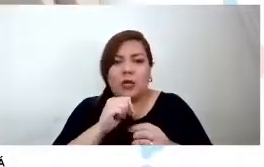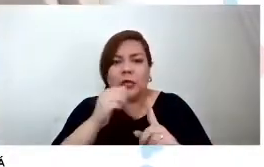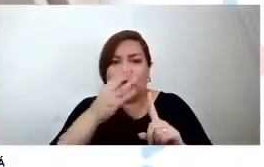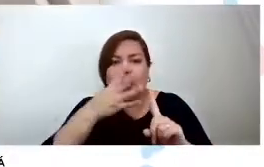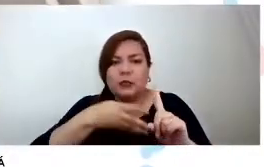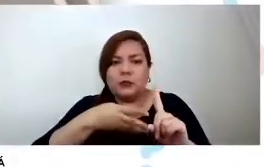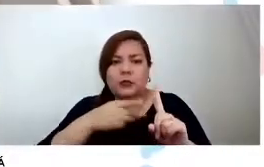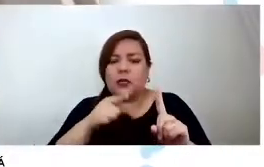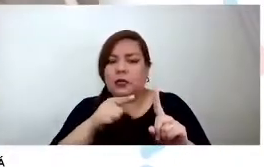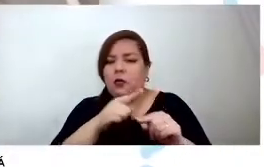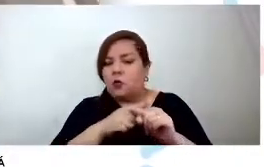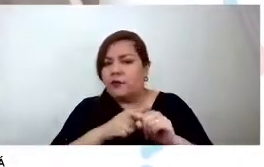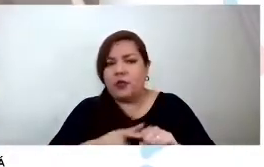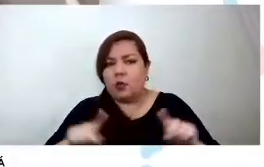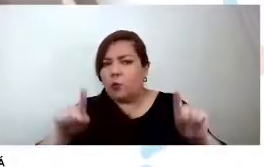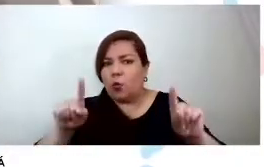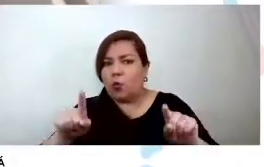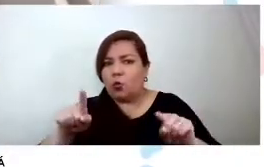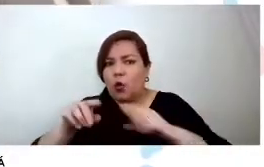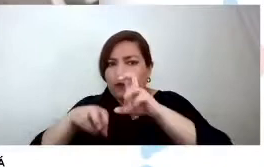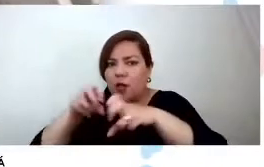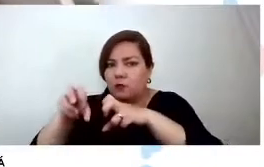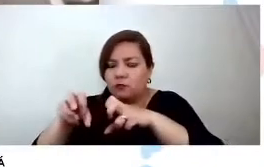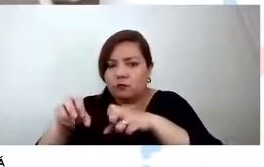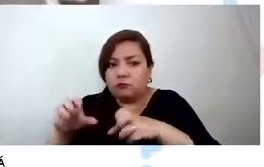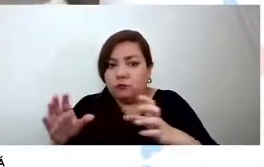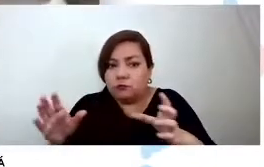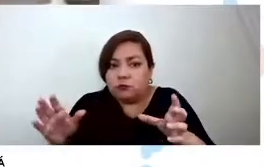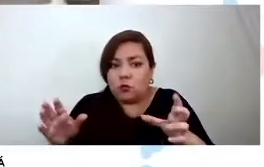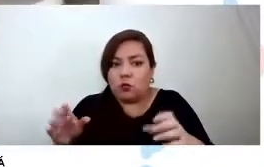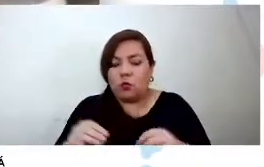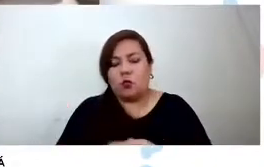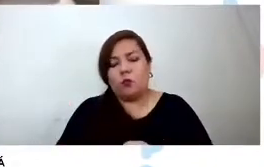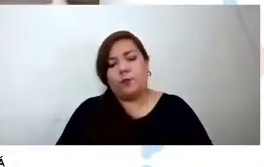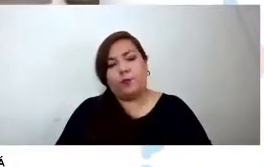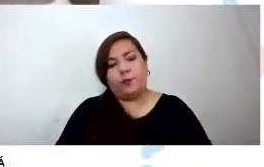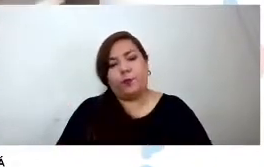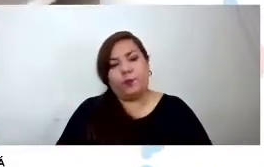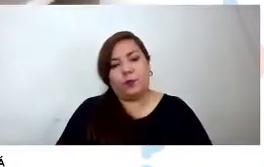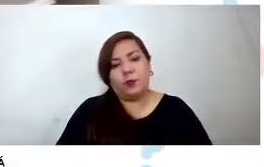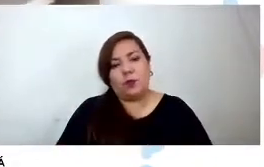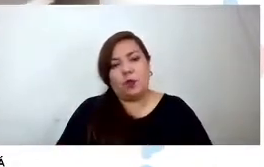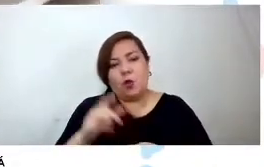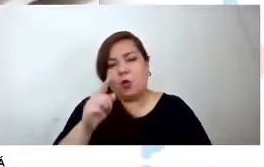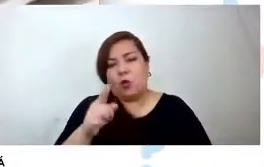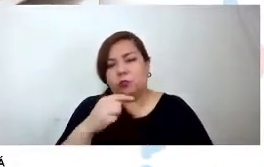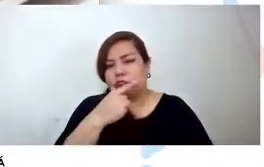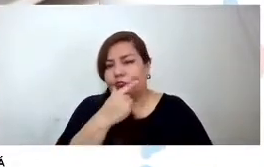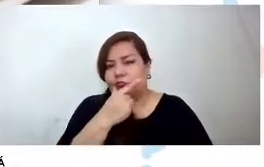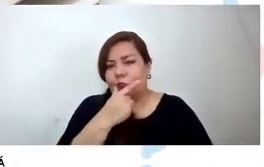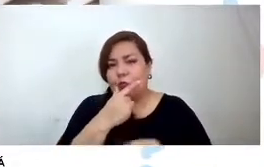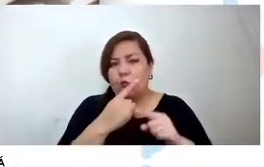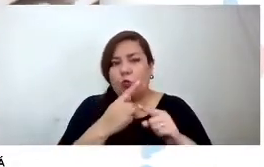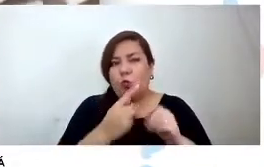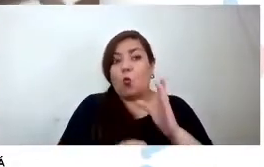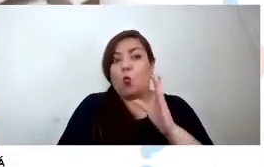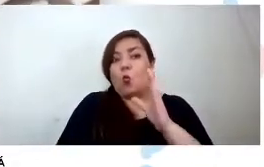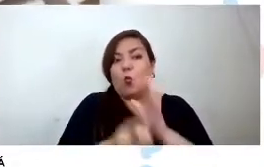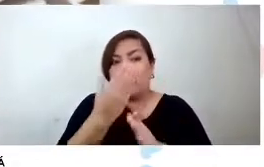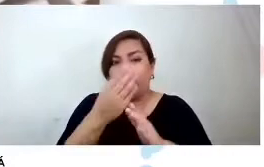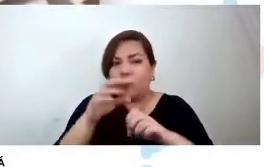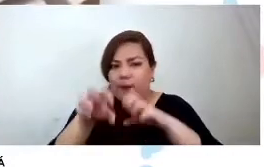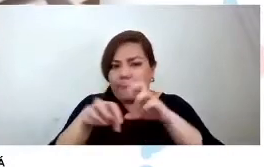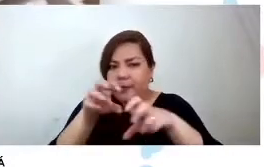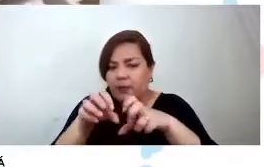que lo definan como una especie distinta o como un género distinto o como otro tipo